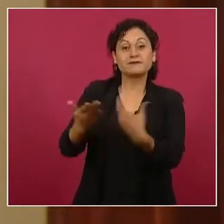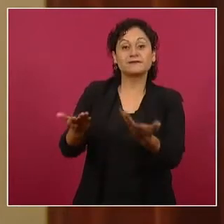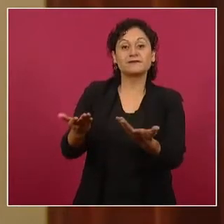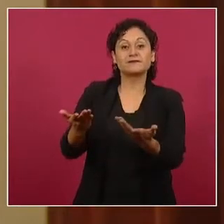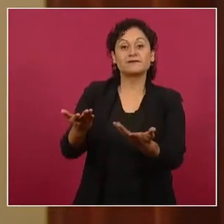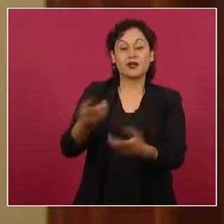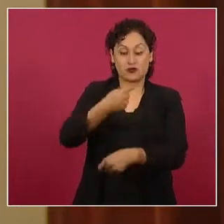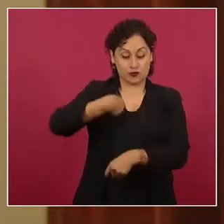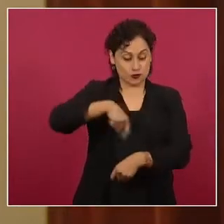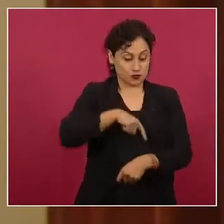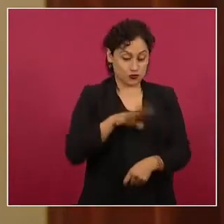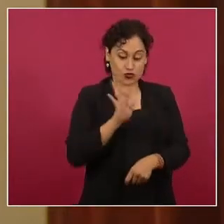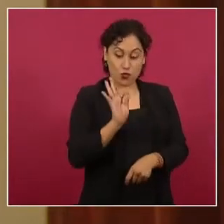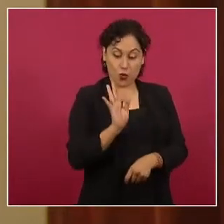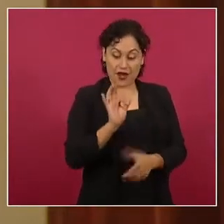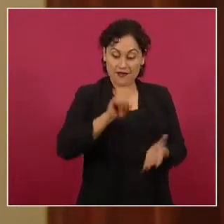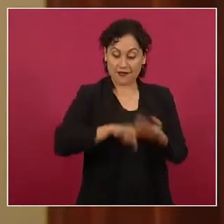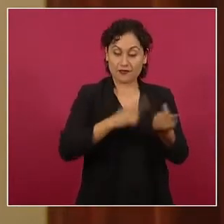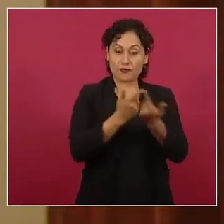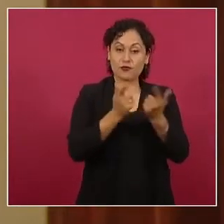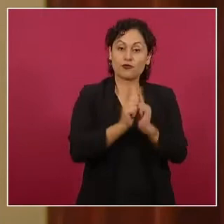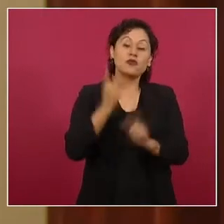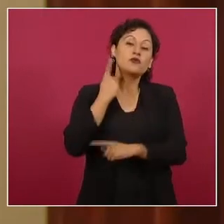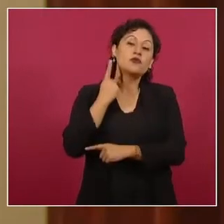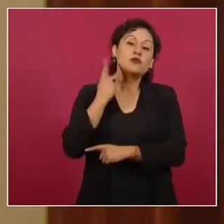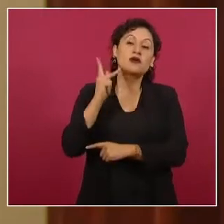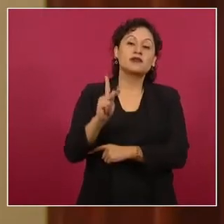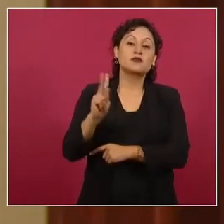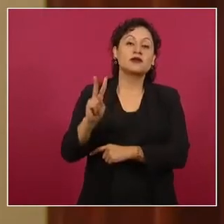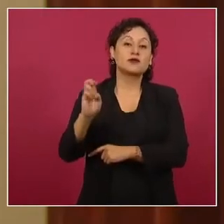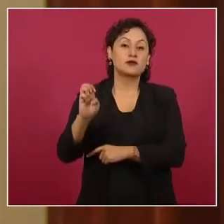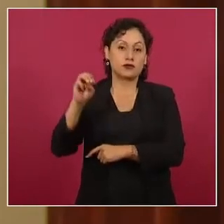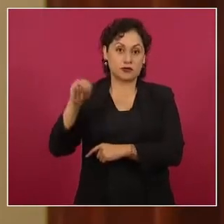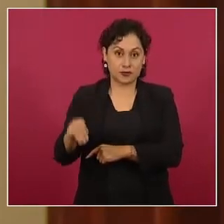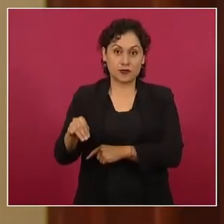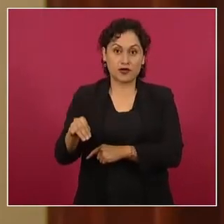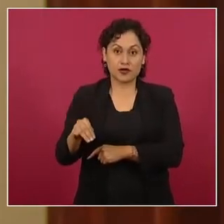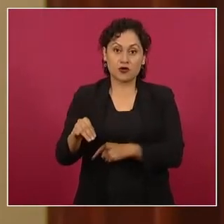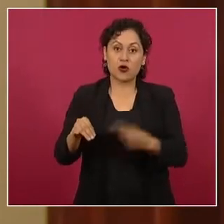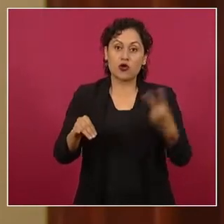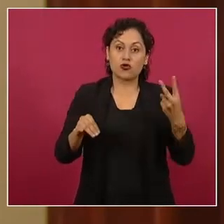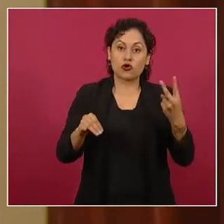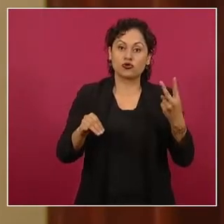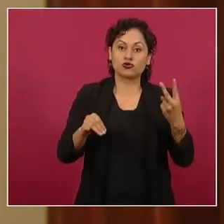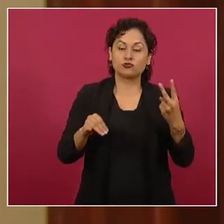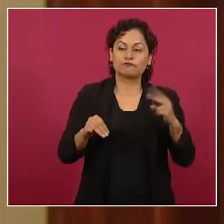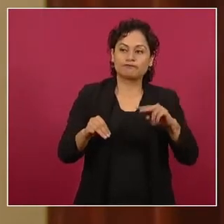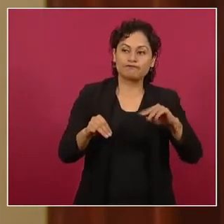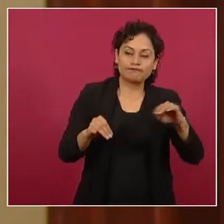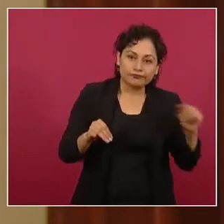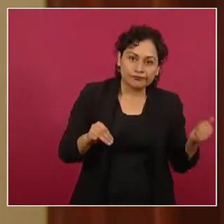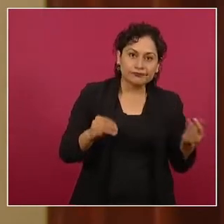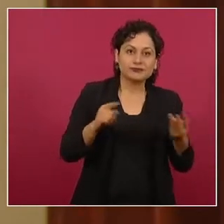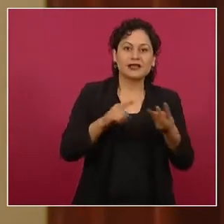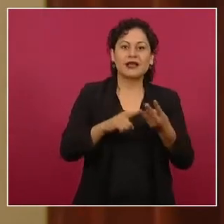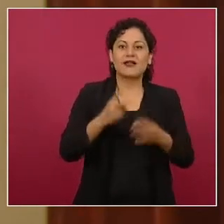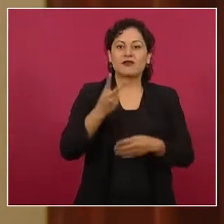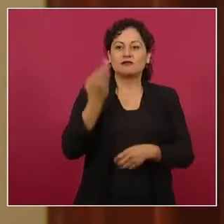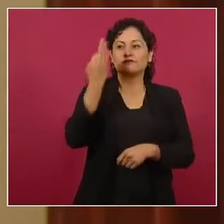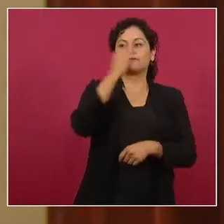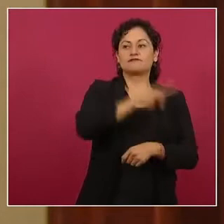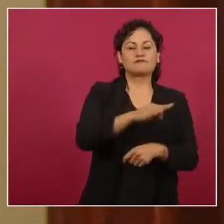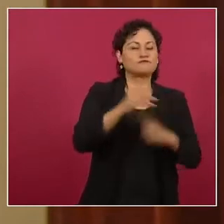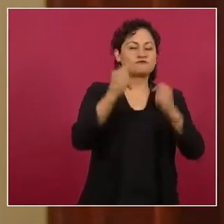40 diputadas y diputados del Partido Verde, que tuvimos 2 bajas, 2 traiciones, pero hoy nos encontramos más unidos que